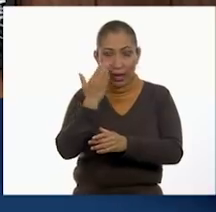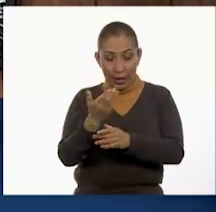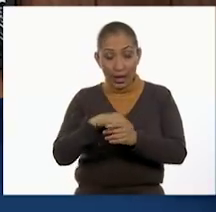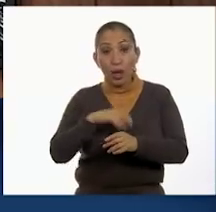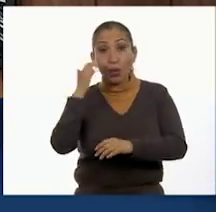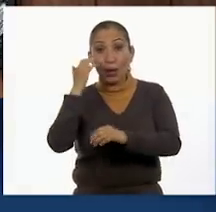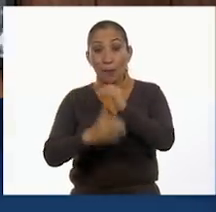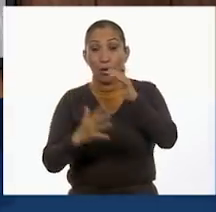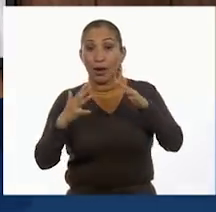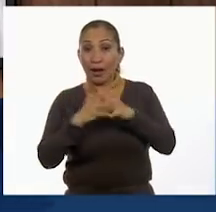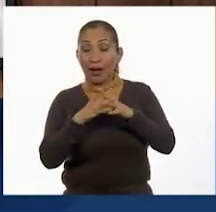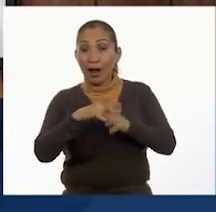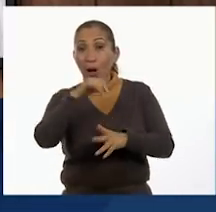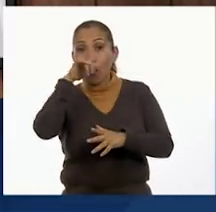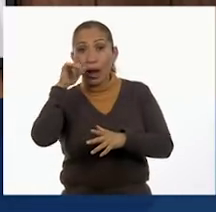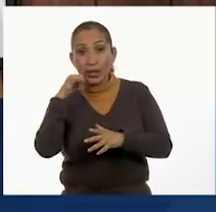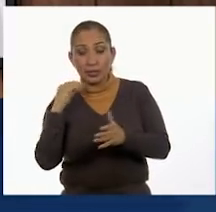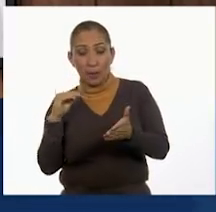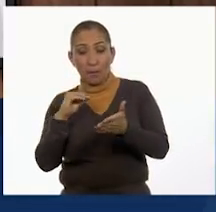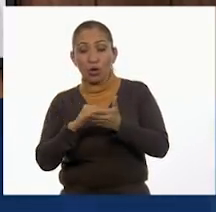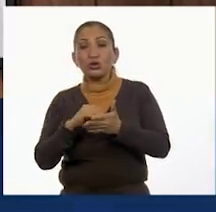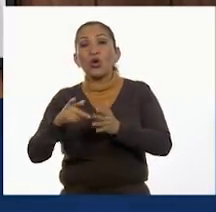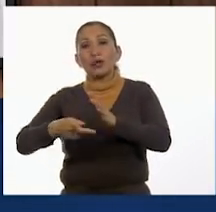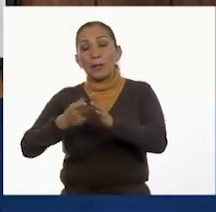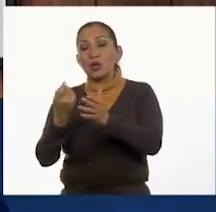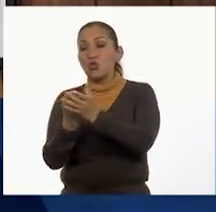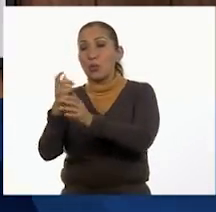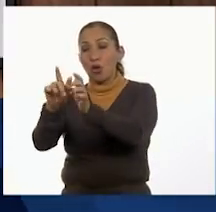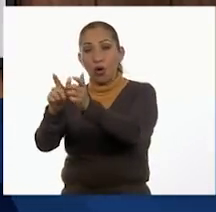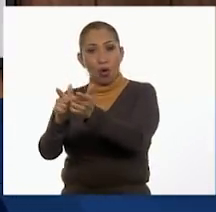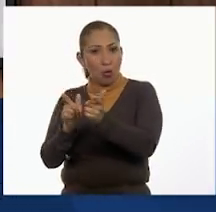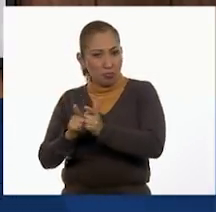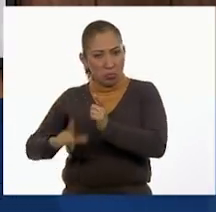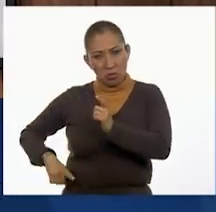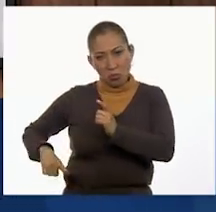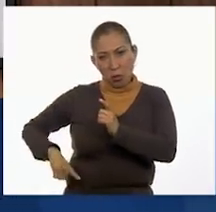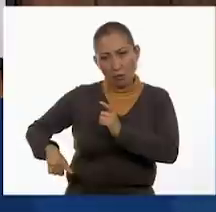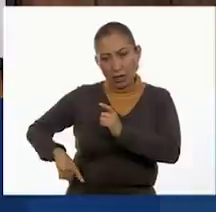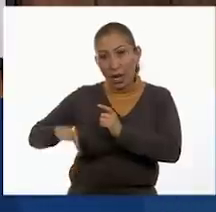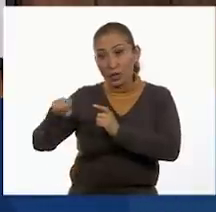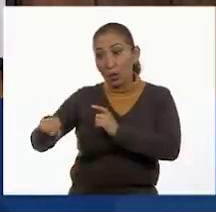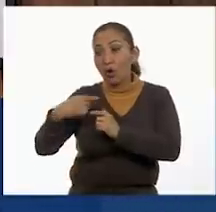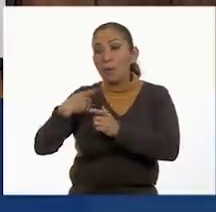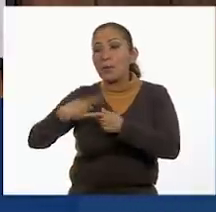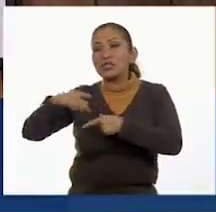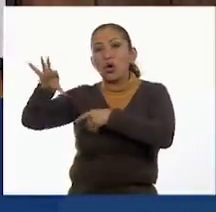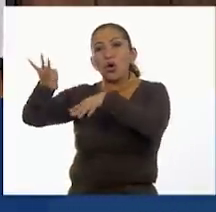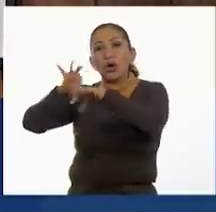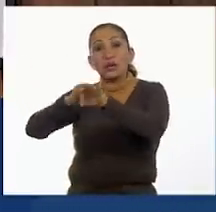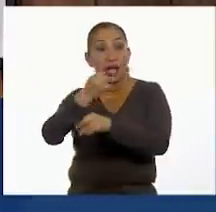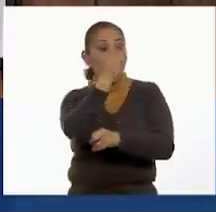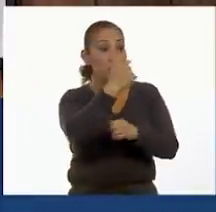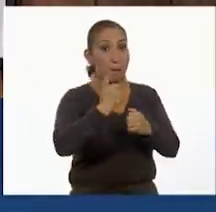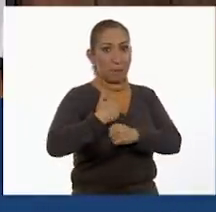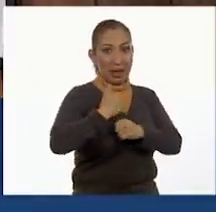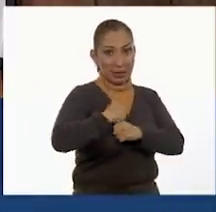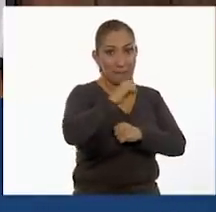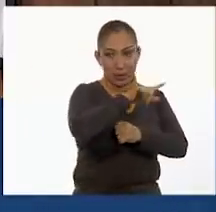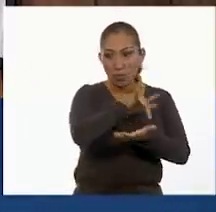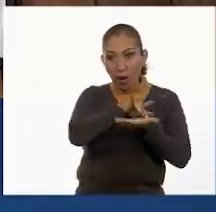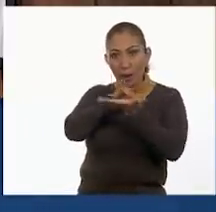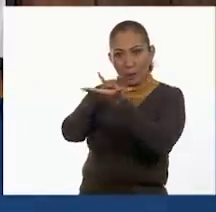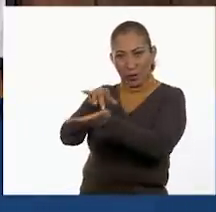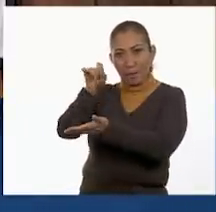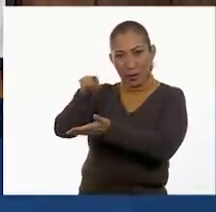término de la guerra, Juárez restableció su gabinete con civiles. Esto ocasionó que algunos militares que habían